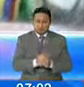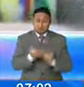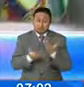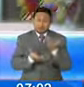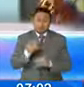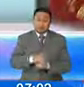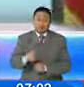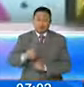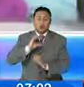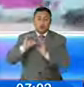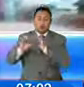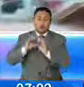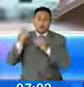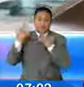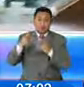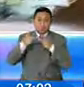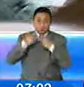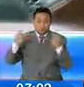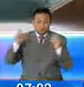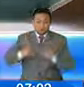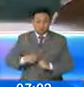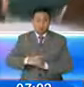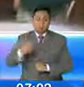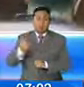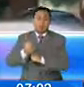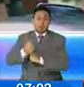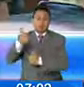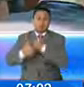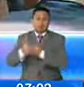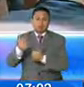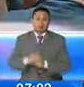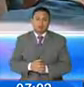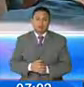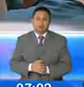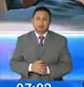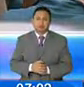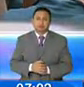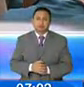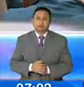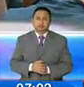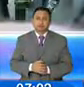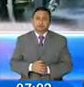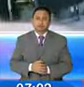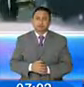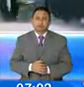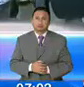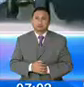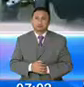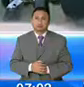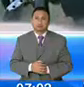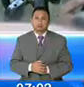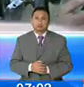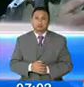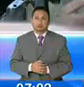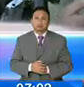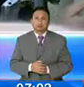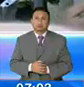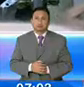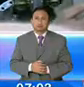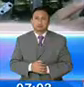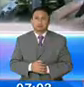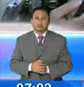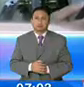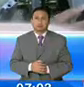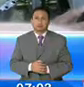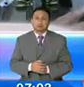de medios de comunicación públicos para favorecer a uno de los presidenciables. De no haber denuncias no pasa nada.